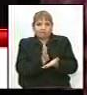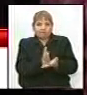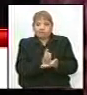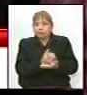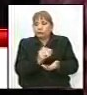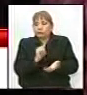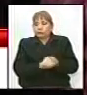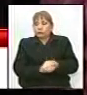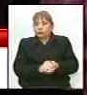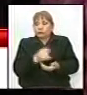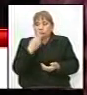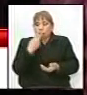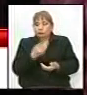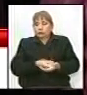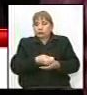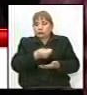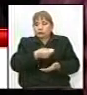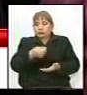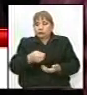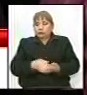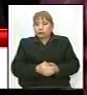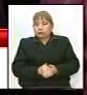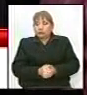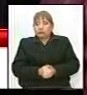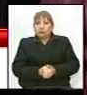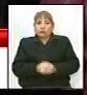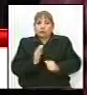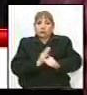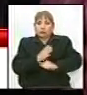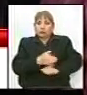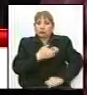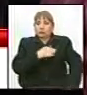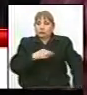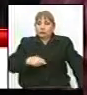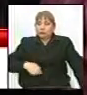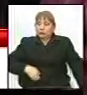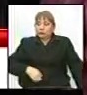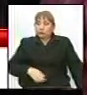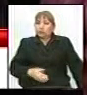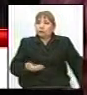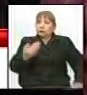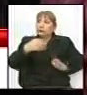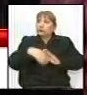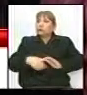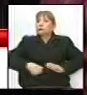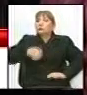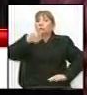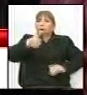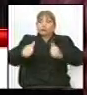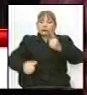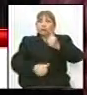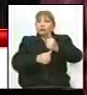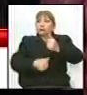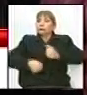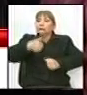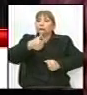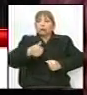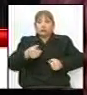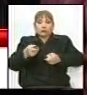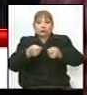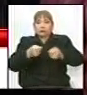les voy a alcanzar, señores, a través de la presidencia, que incluyen a gerentes, subgerentes, jefes de